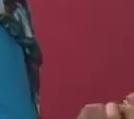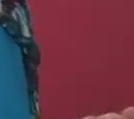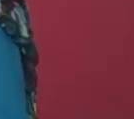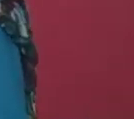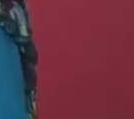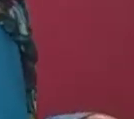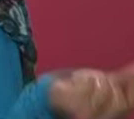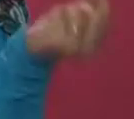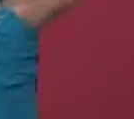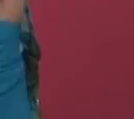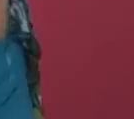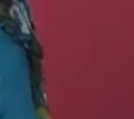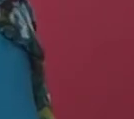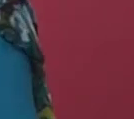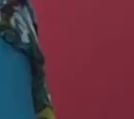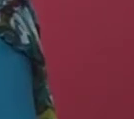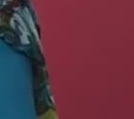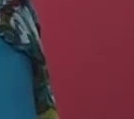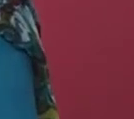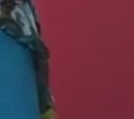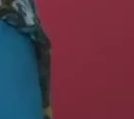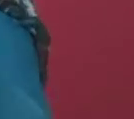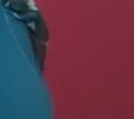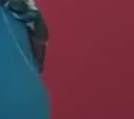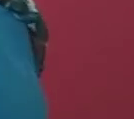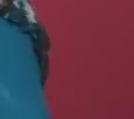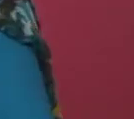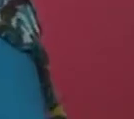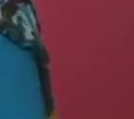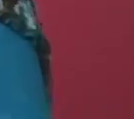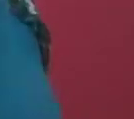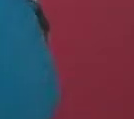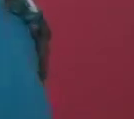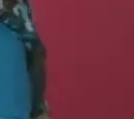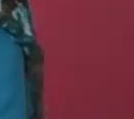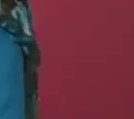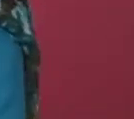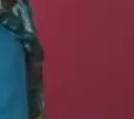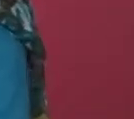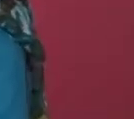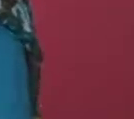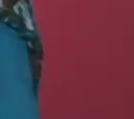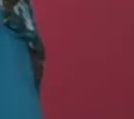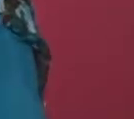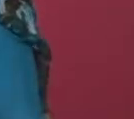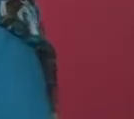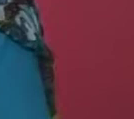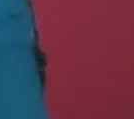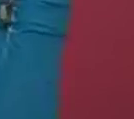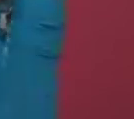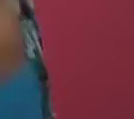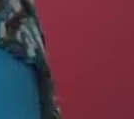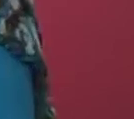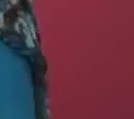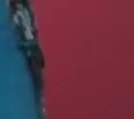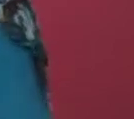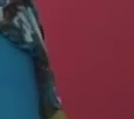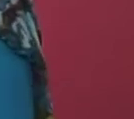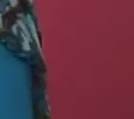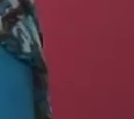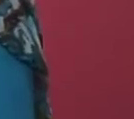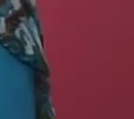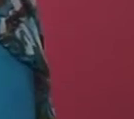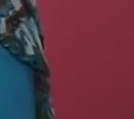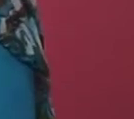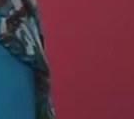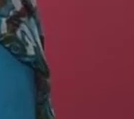dar dinero. Y el mismo, creo que fue Felipe, que le dijo: tú y tu dinero perezcan, porque estás lleno de maldad,